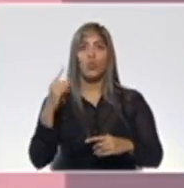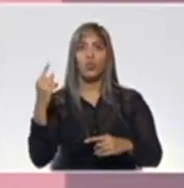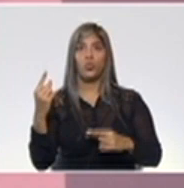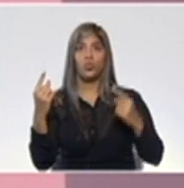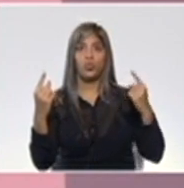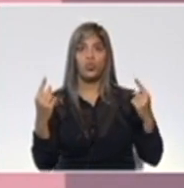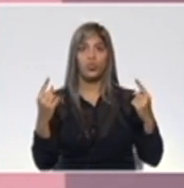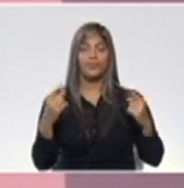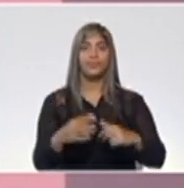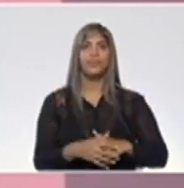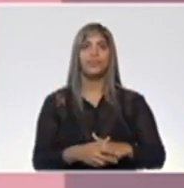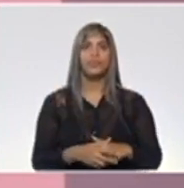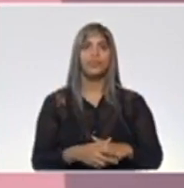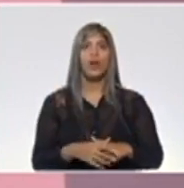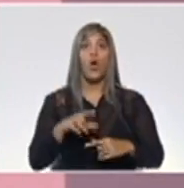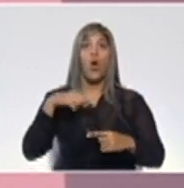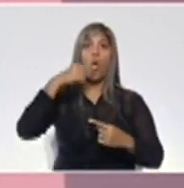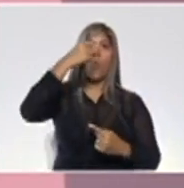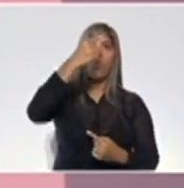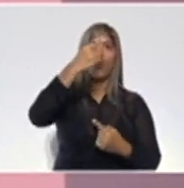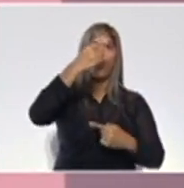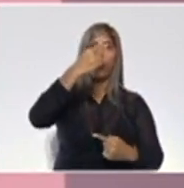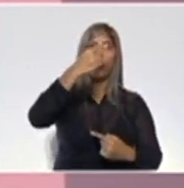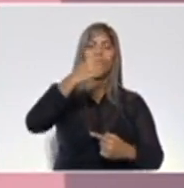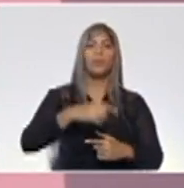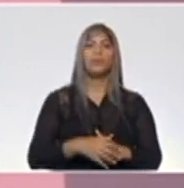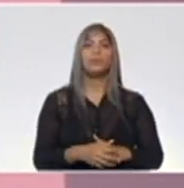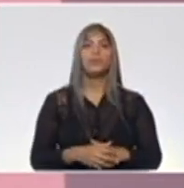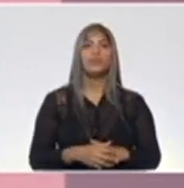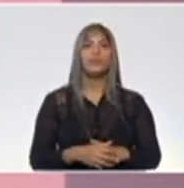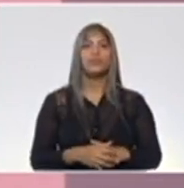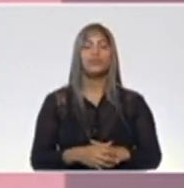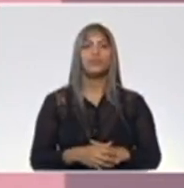diagonal y la otra diagonal.